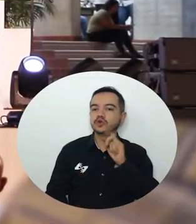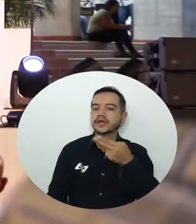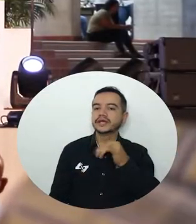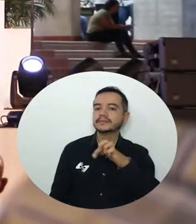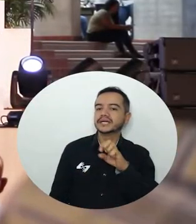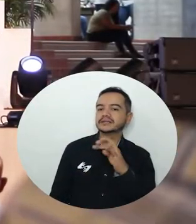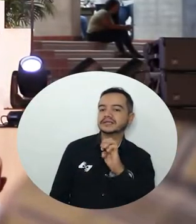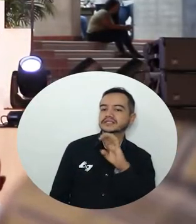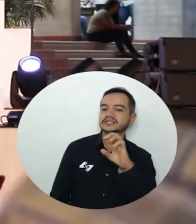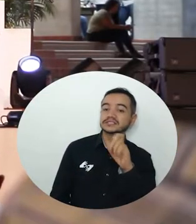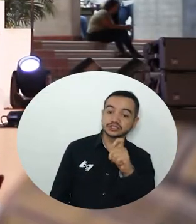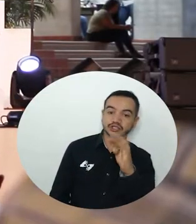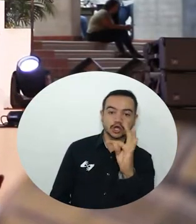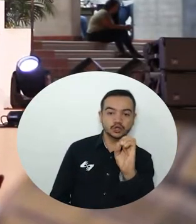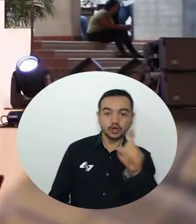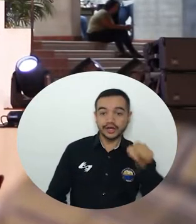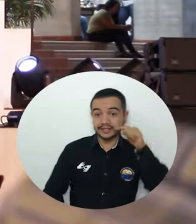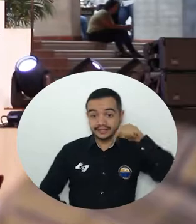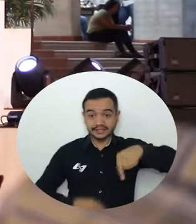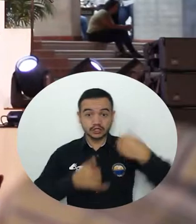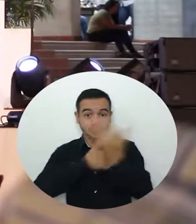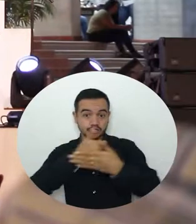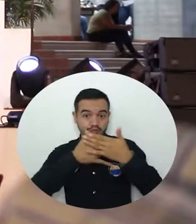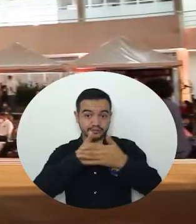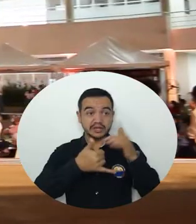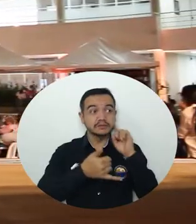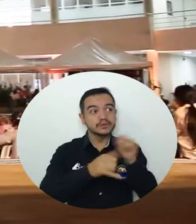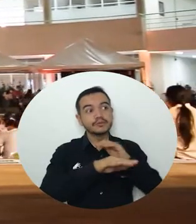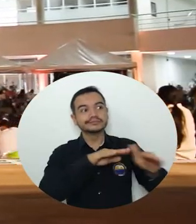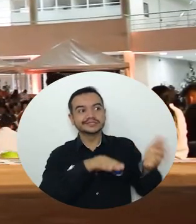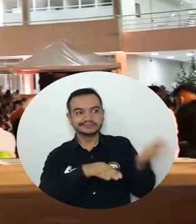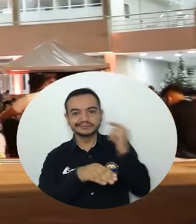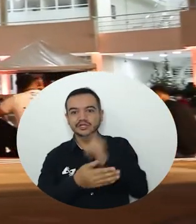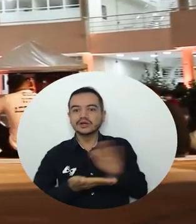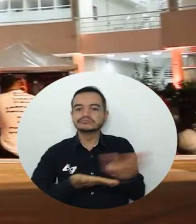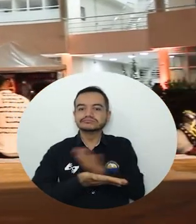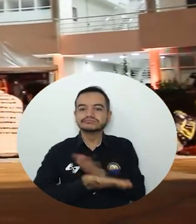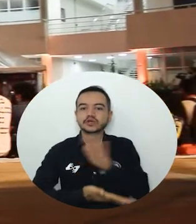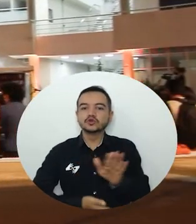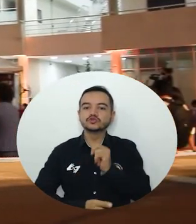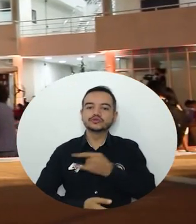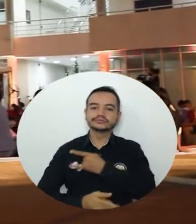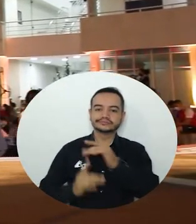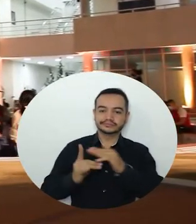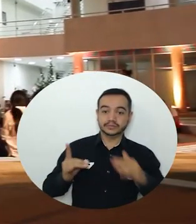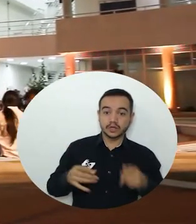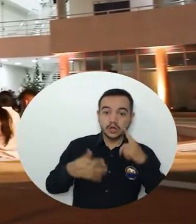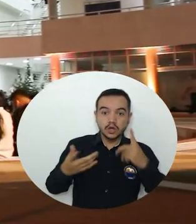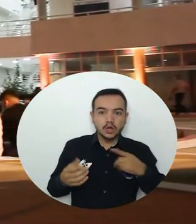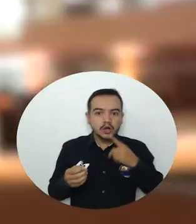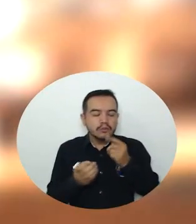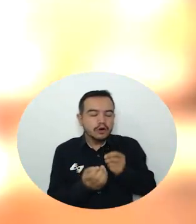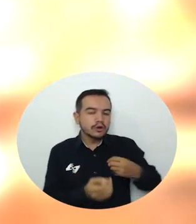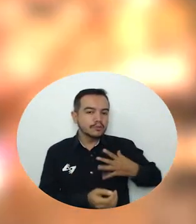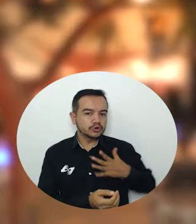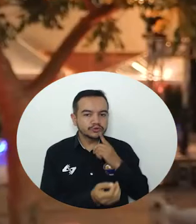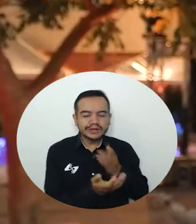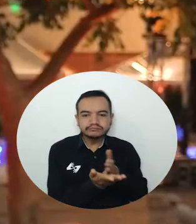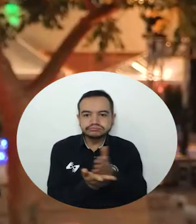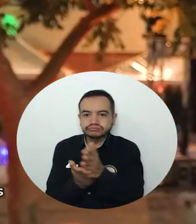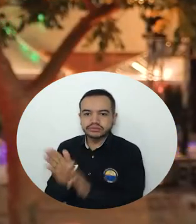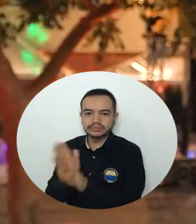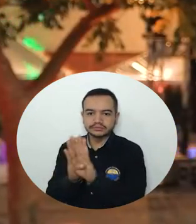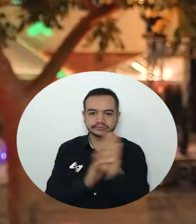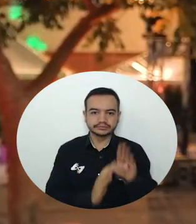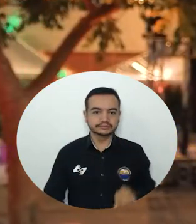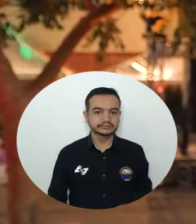quien participó de la conferencia Estrategia Editorial de la Universidad del Magdalena, Oportunidades y Líneas de Desarrollo. Lo que está haciendo